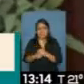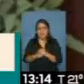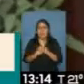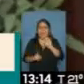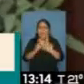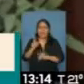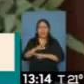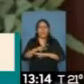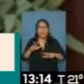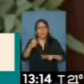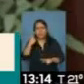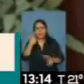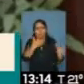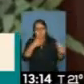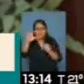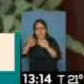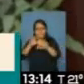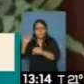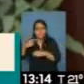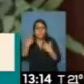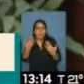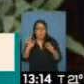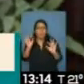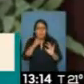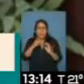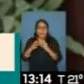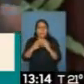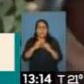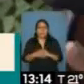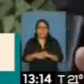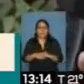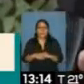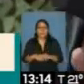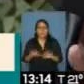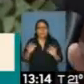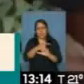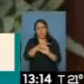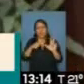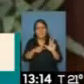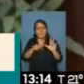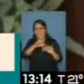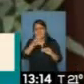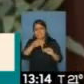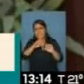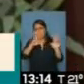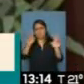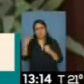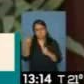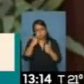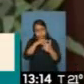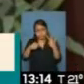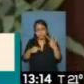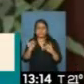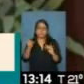alguna información que estamos requiriendo, creo que podemos estar en condiciones de tratarla también. Los tres temas más importantes, ¿no? Los tres temas más importantes,